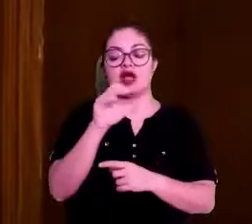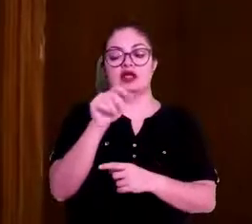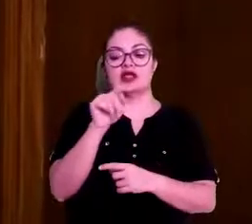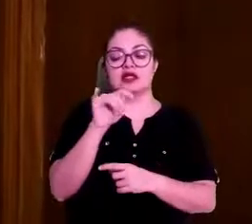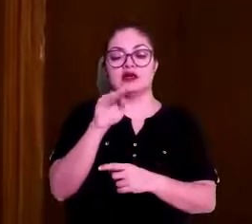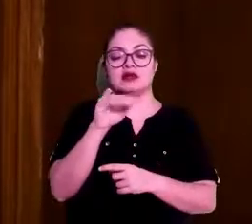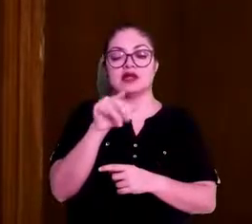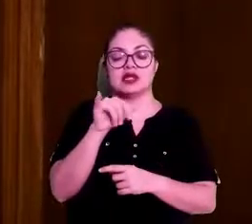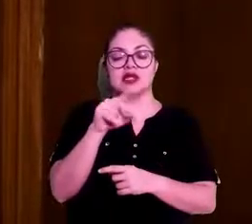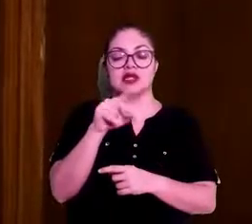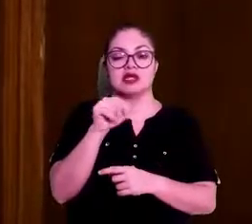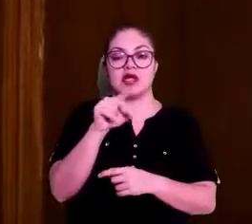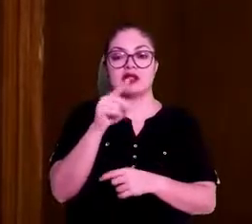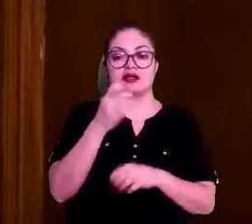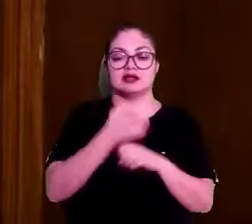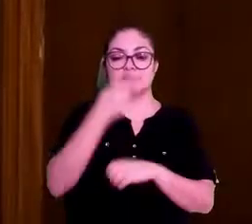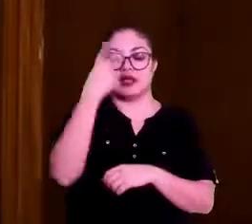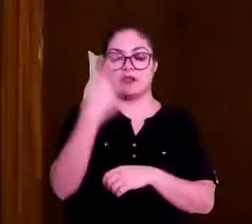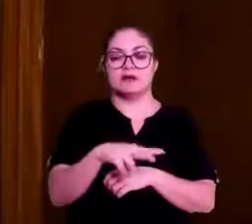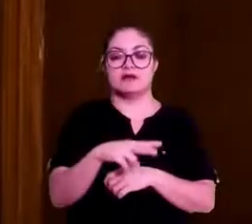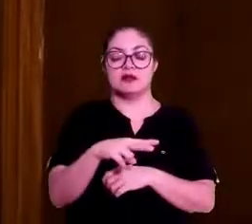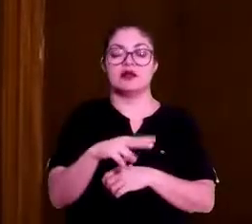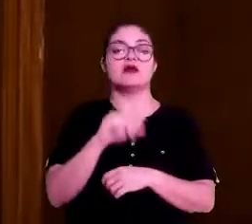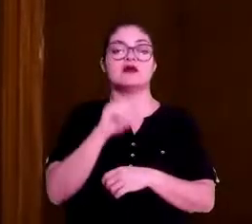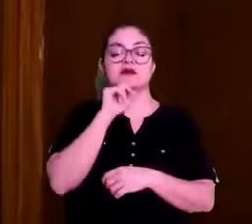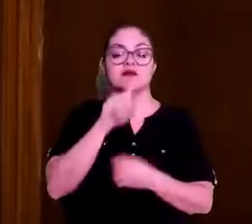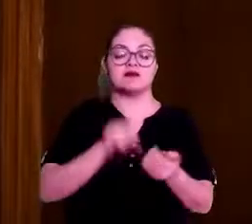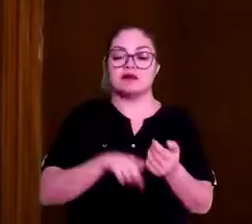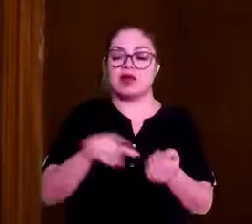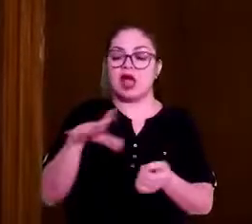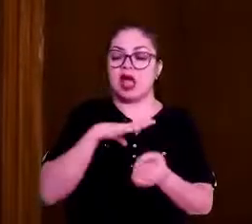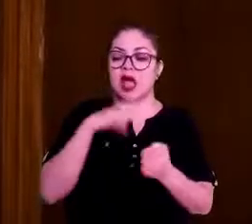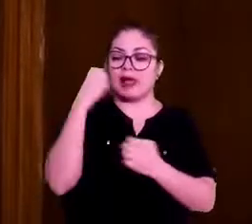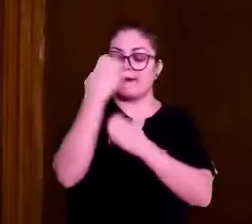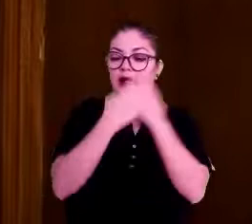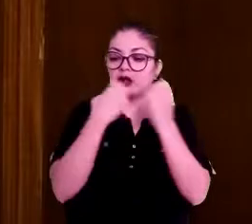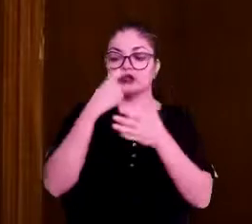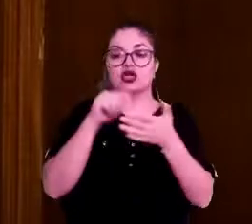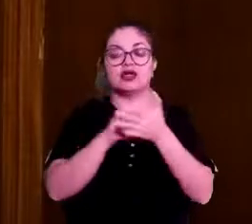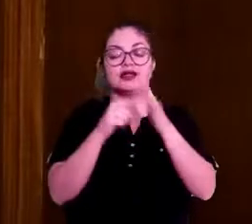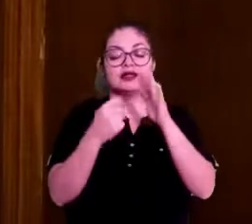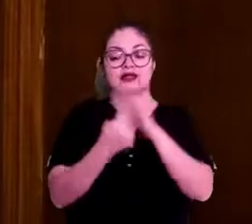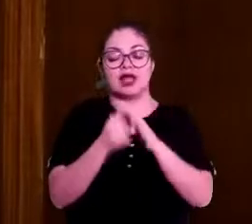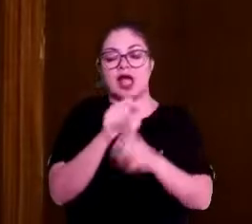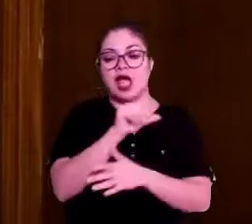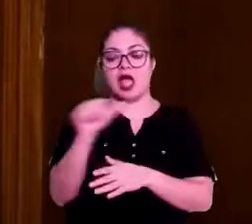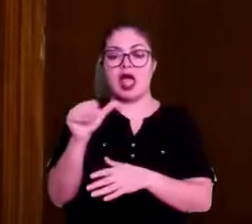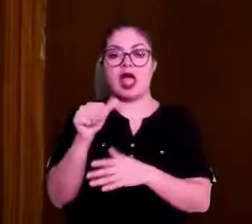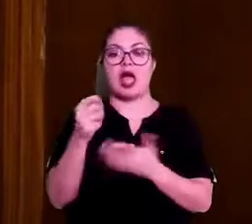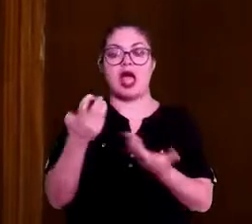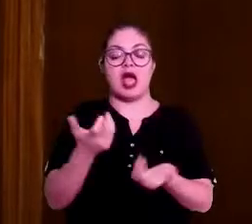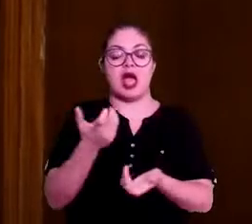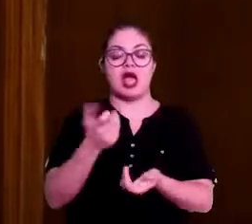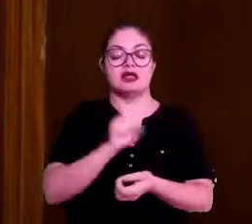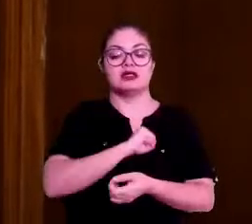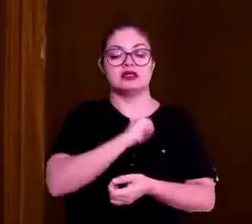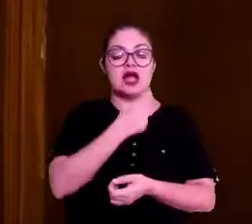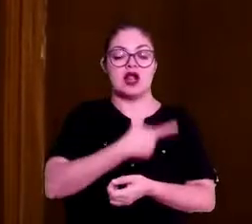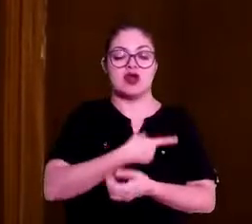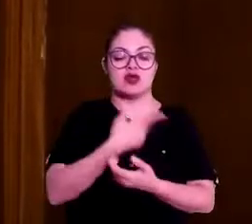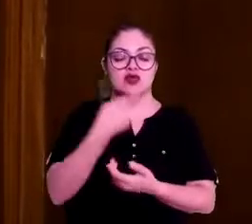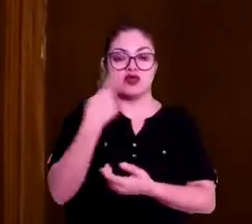Estado de México, que contemplaba evaluaciones técnicas en materias de salubridad